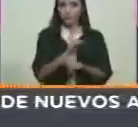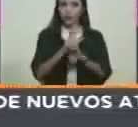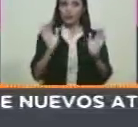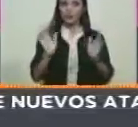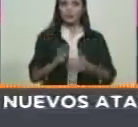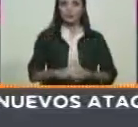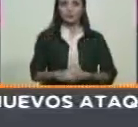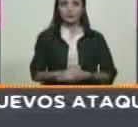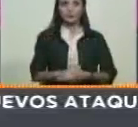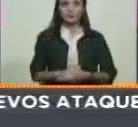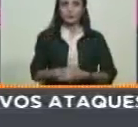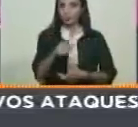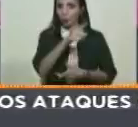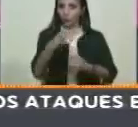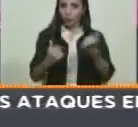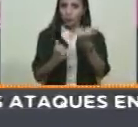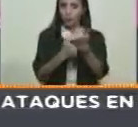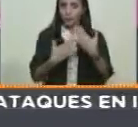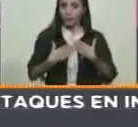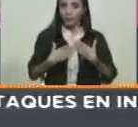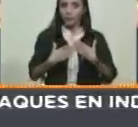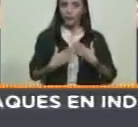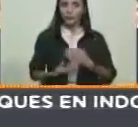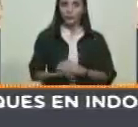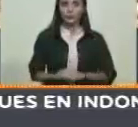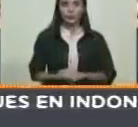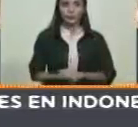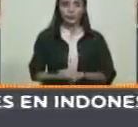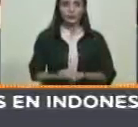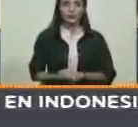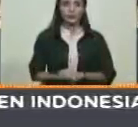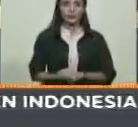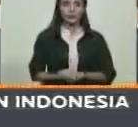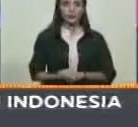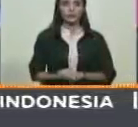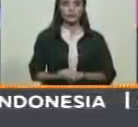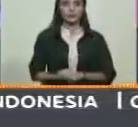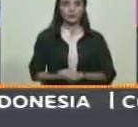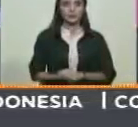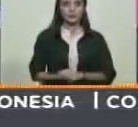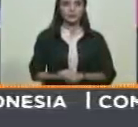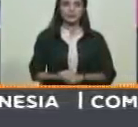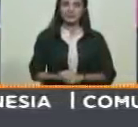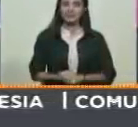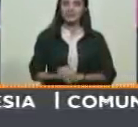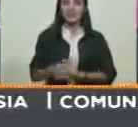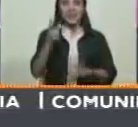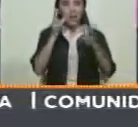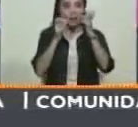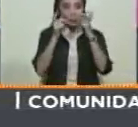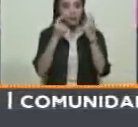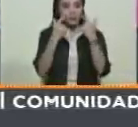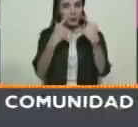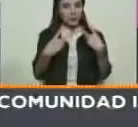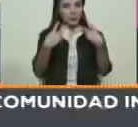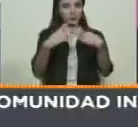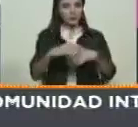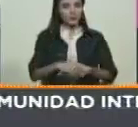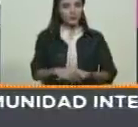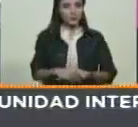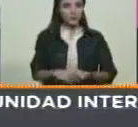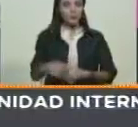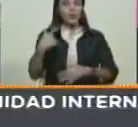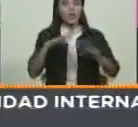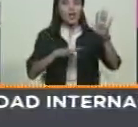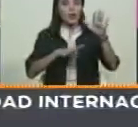ustedes me van a apoyar en esos grandes cambios quiero que me escuchen bien lunes